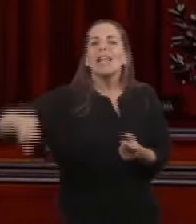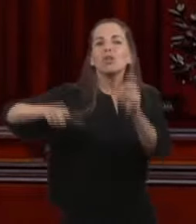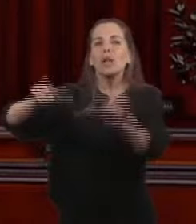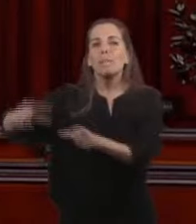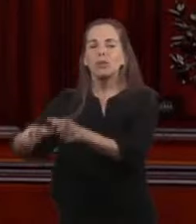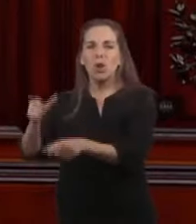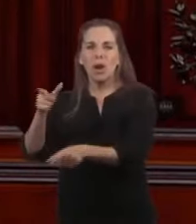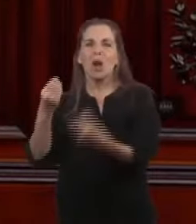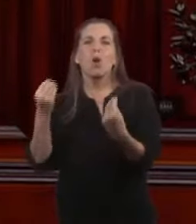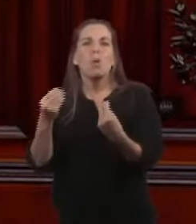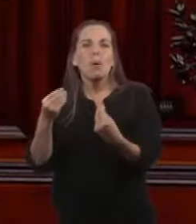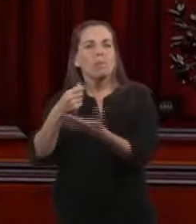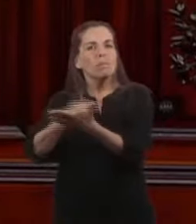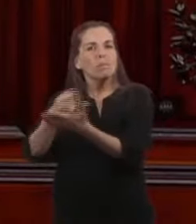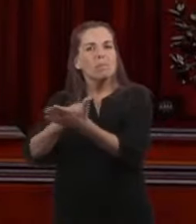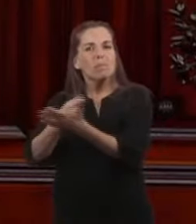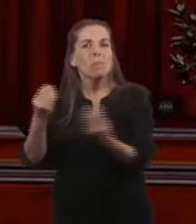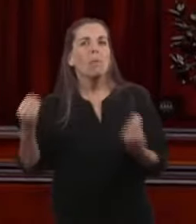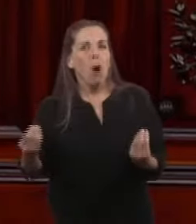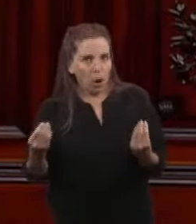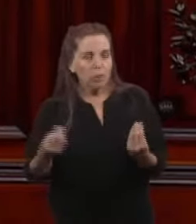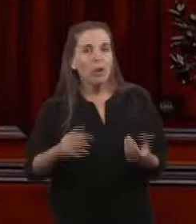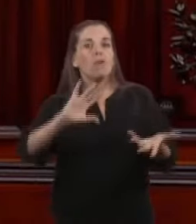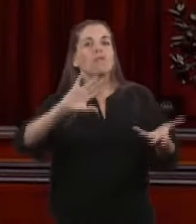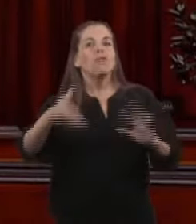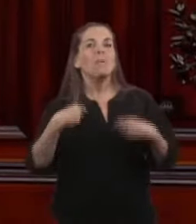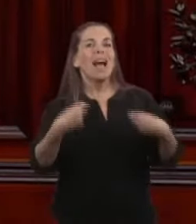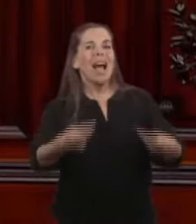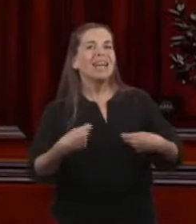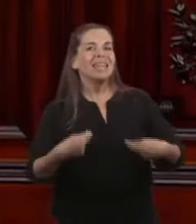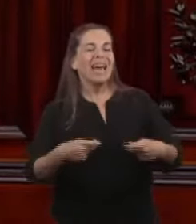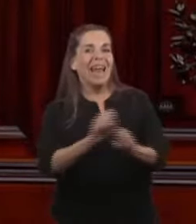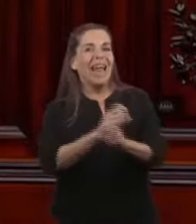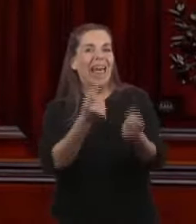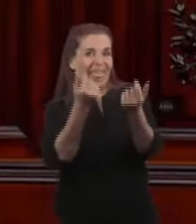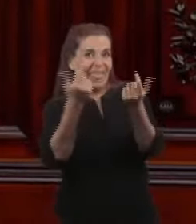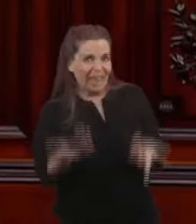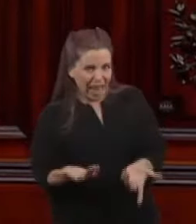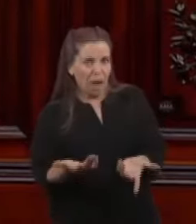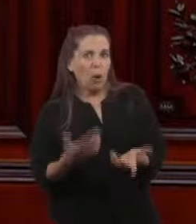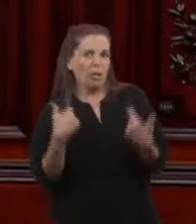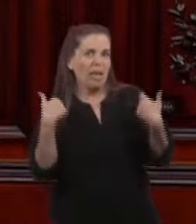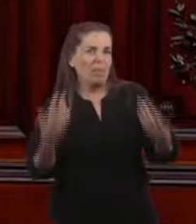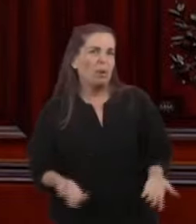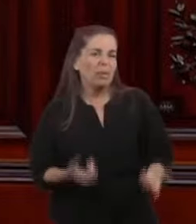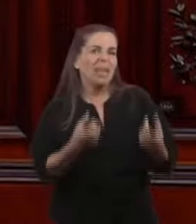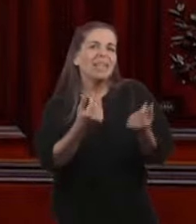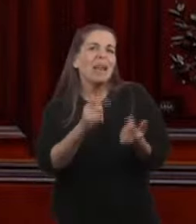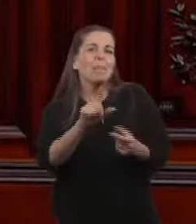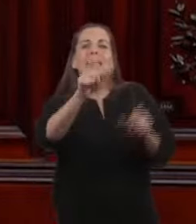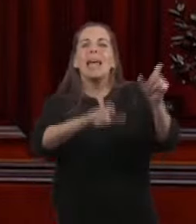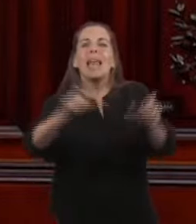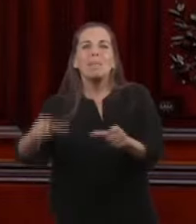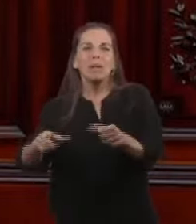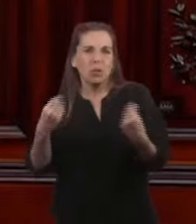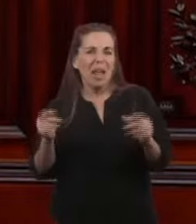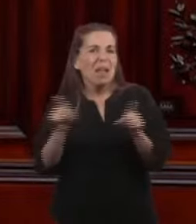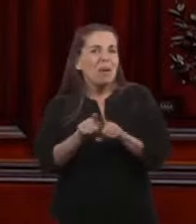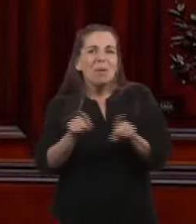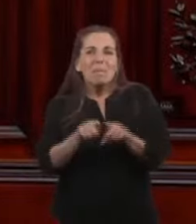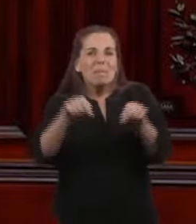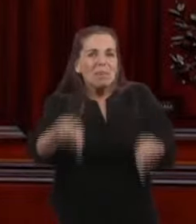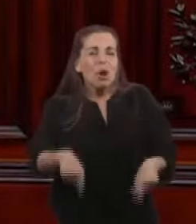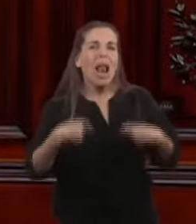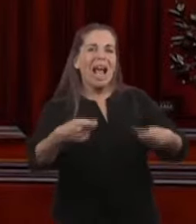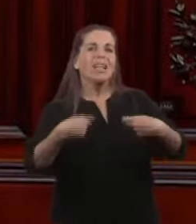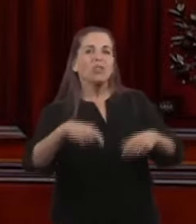Cuánto costó conseguirlo la peor forma de gastar dinero es gastar el dinero de otros en otros que es precisamente el